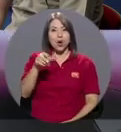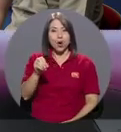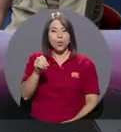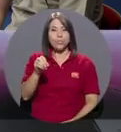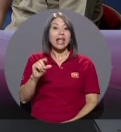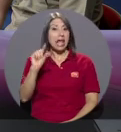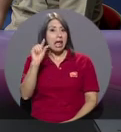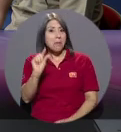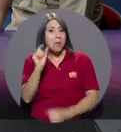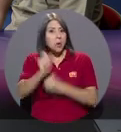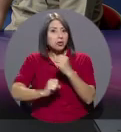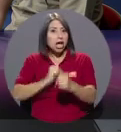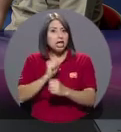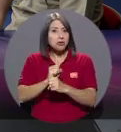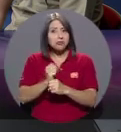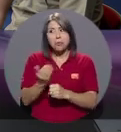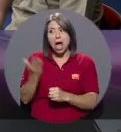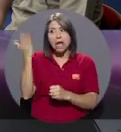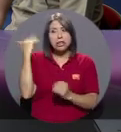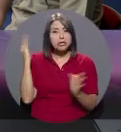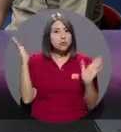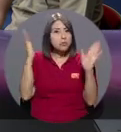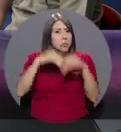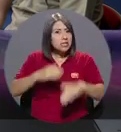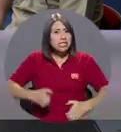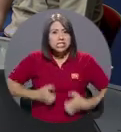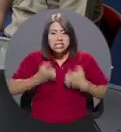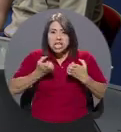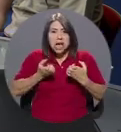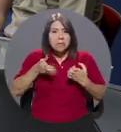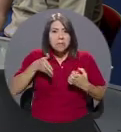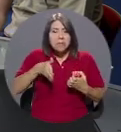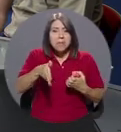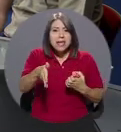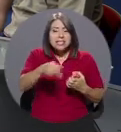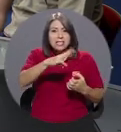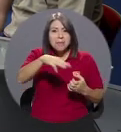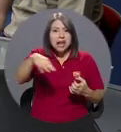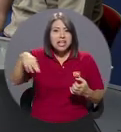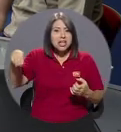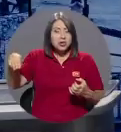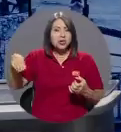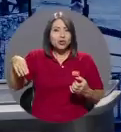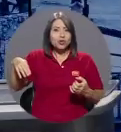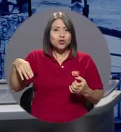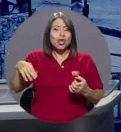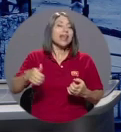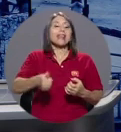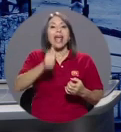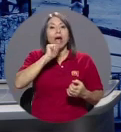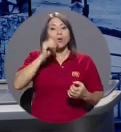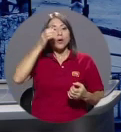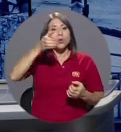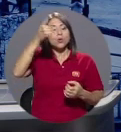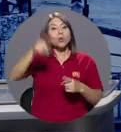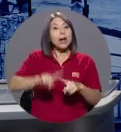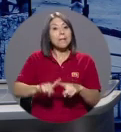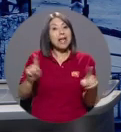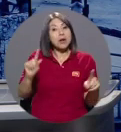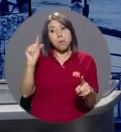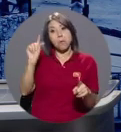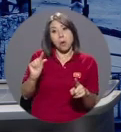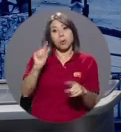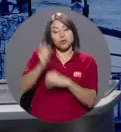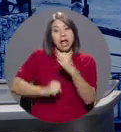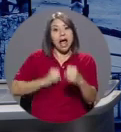en pocos años no existía, digamos, la producción de peces marinos prácticamente en las estadísticas de acuacultura, pero en